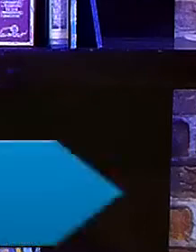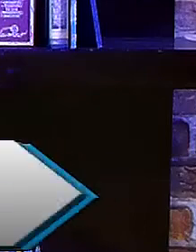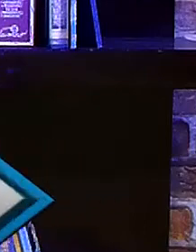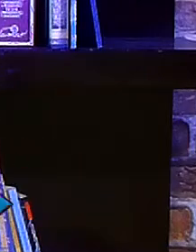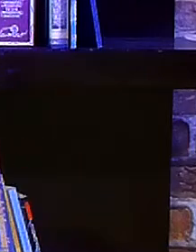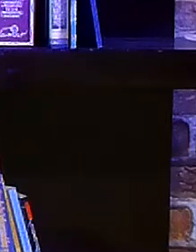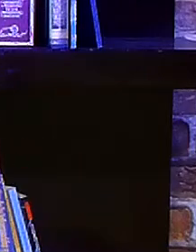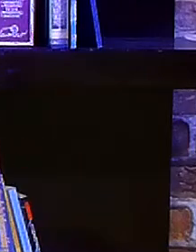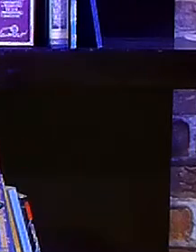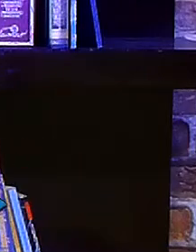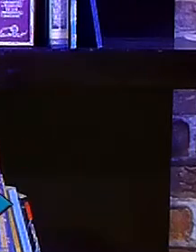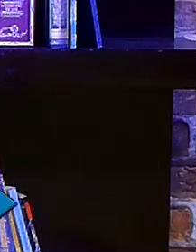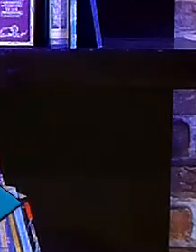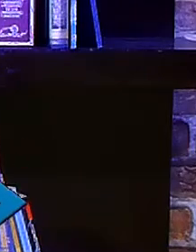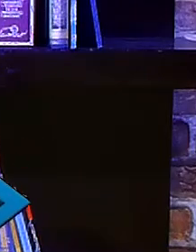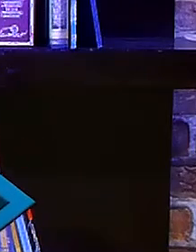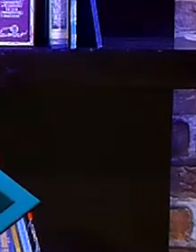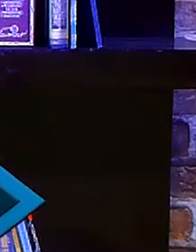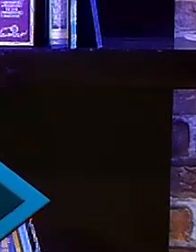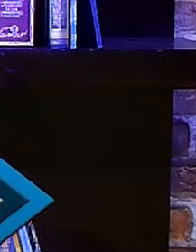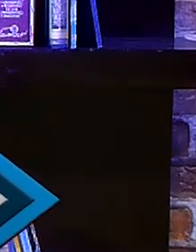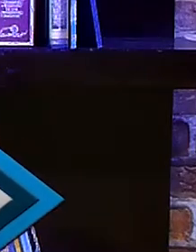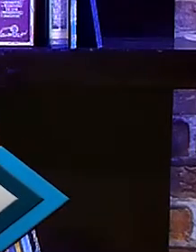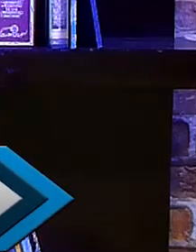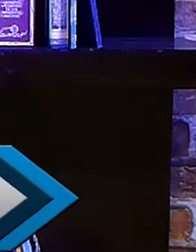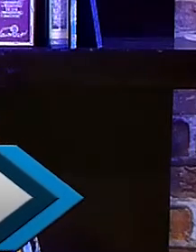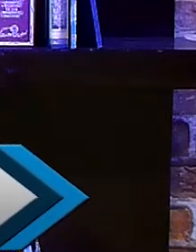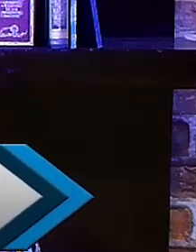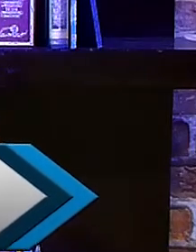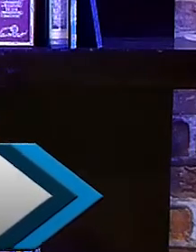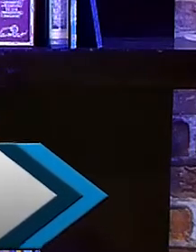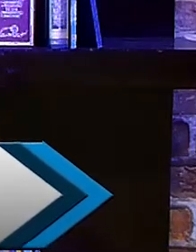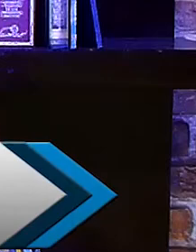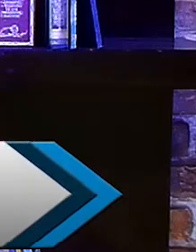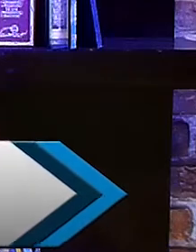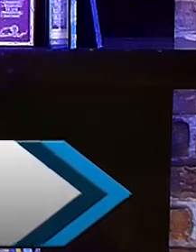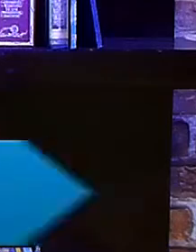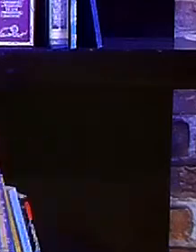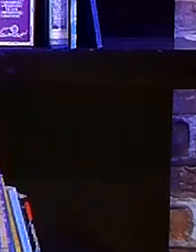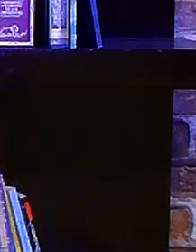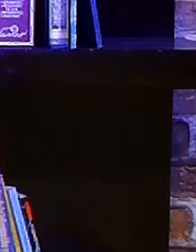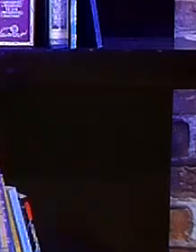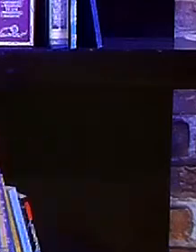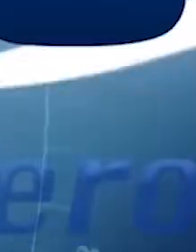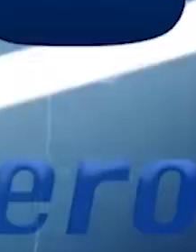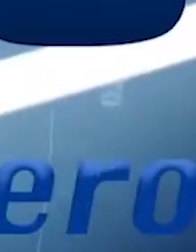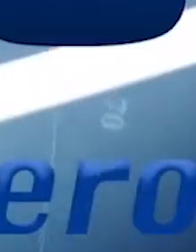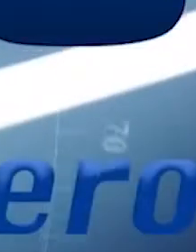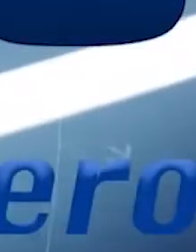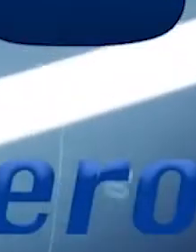Arrancamos con la información. Este día el presidente Andrés Manuel López Obrador presentó el cachito tentativo para la rifa del avión presidencial.